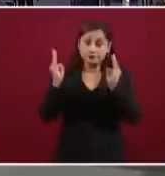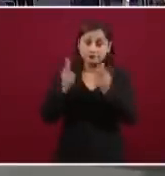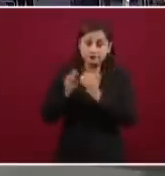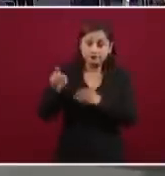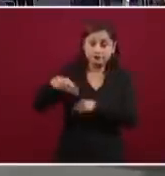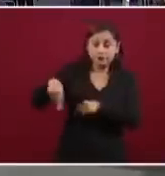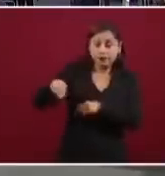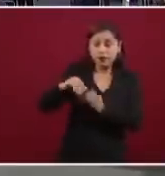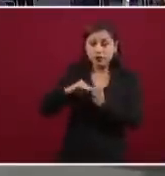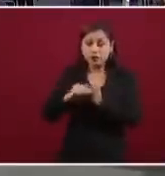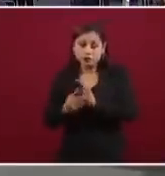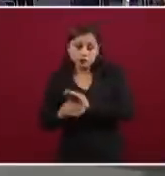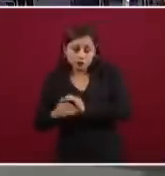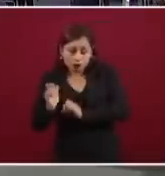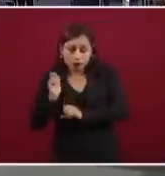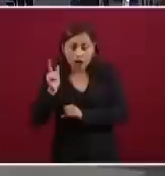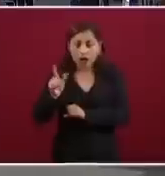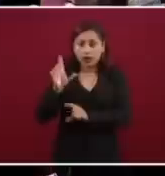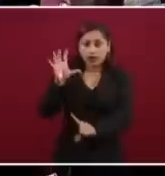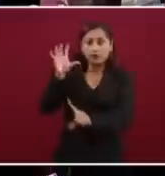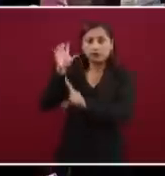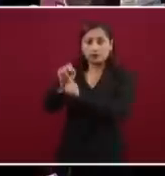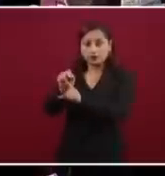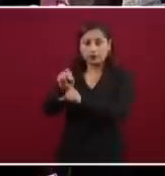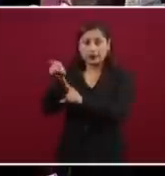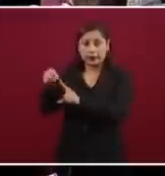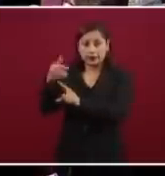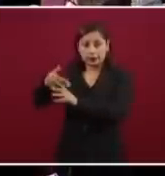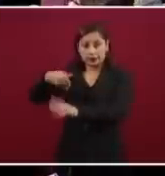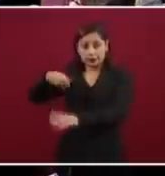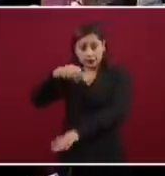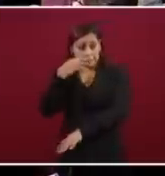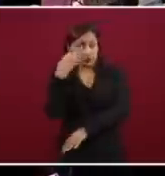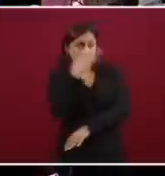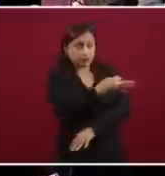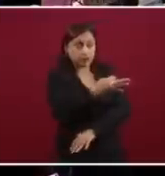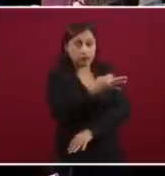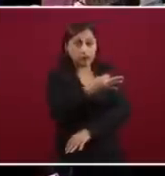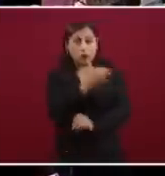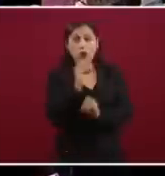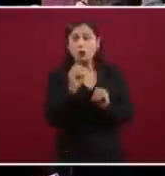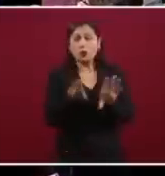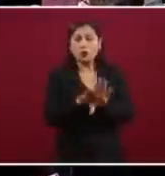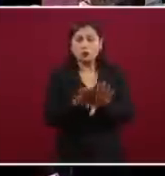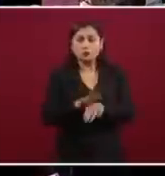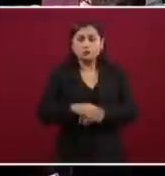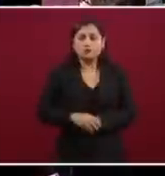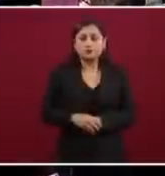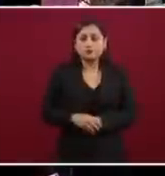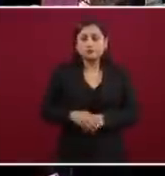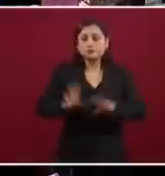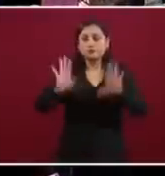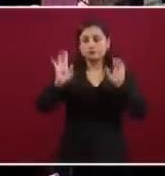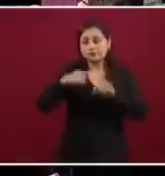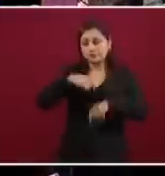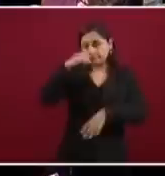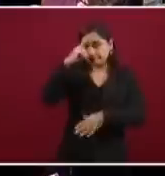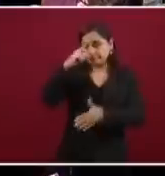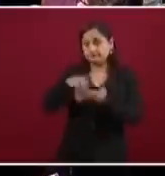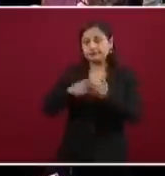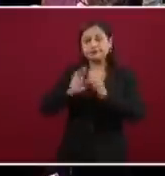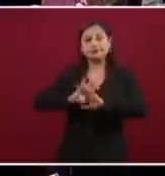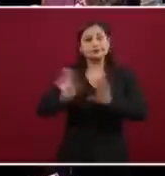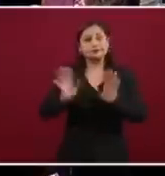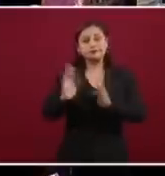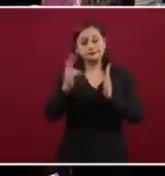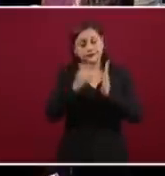usted antes de que se lleve a cabo o cómo va a ser? Pues yo creo que ya hay lineamientos generales, ¿no? Pero de